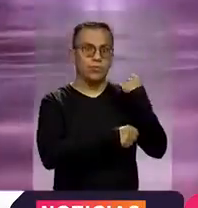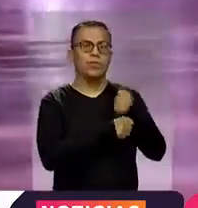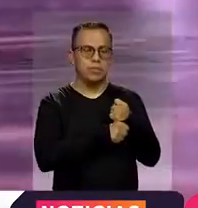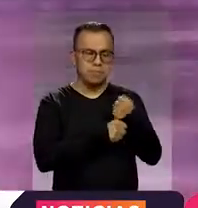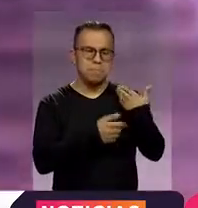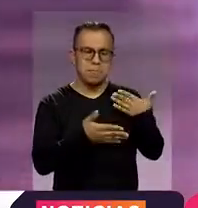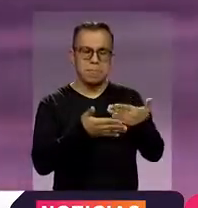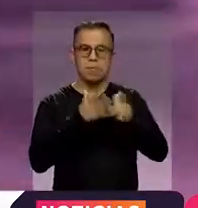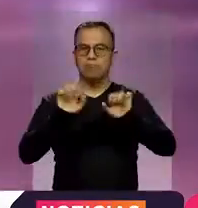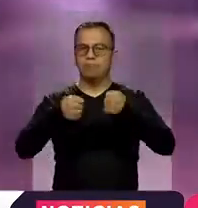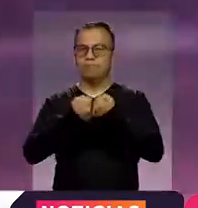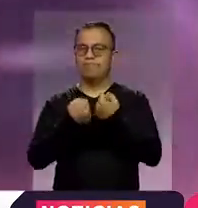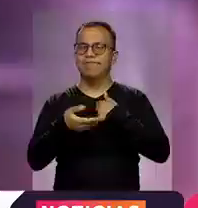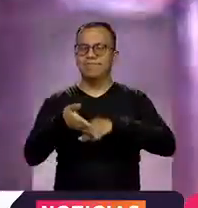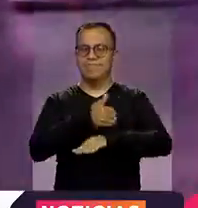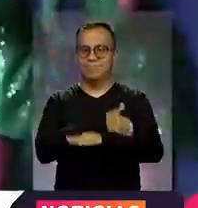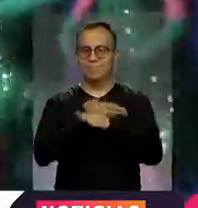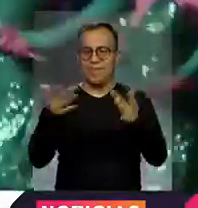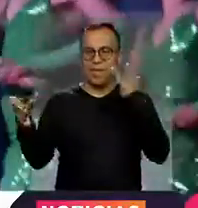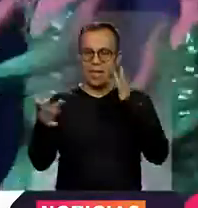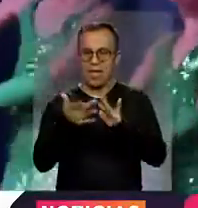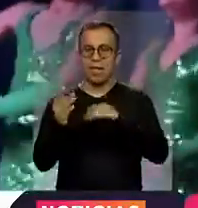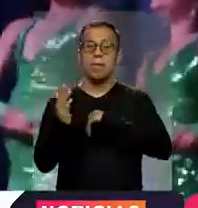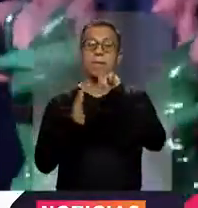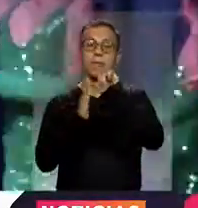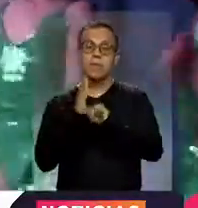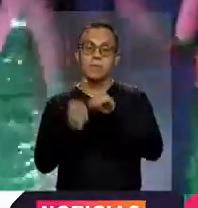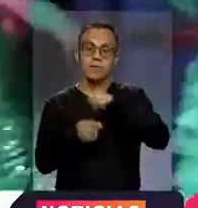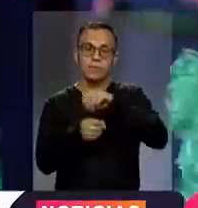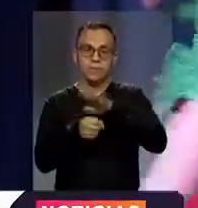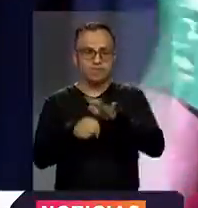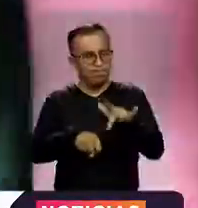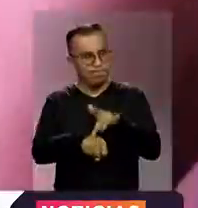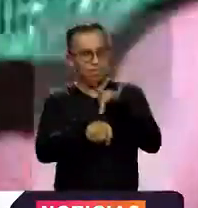se lograron los convenios anunciados en el marco del Programa Distrital de Estímulos, PDE.